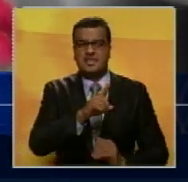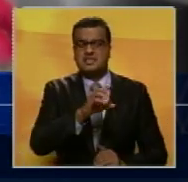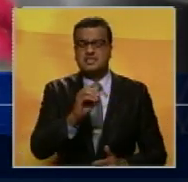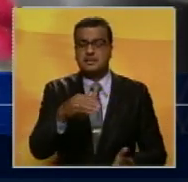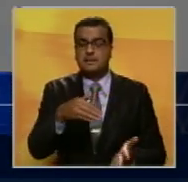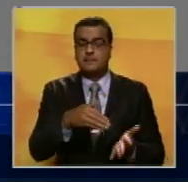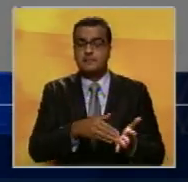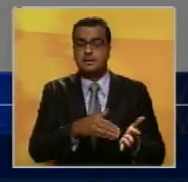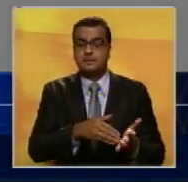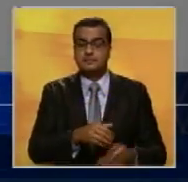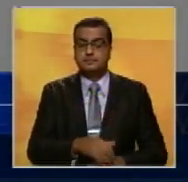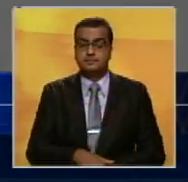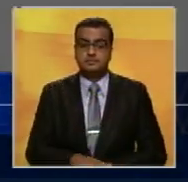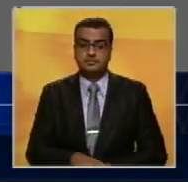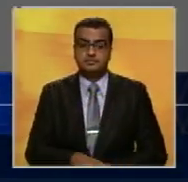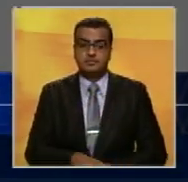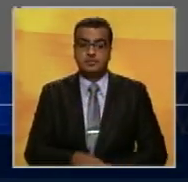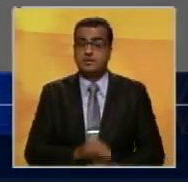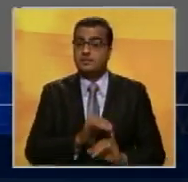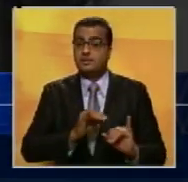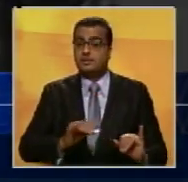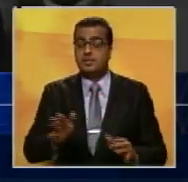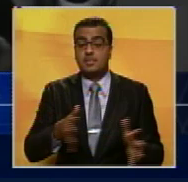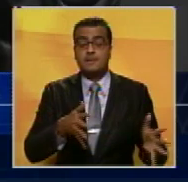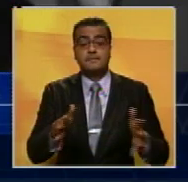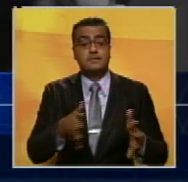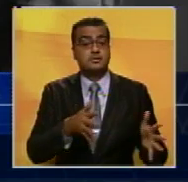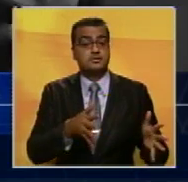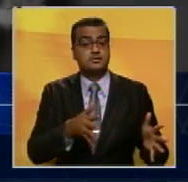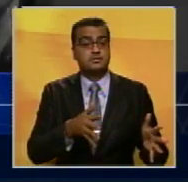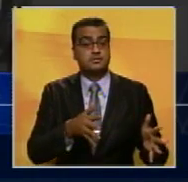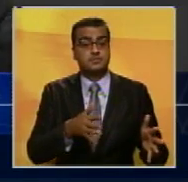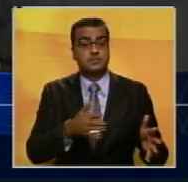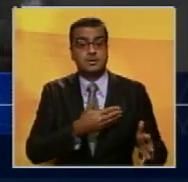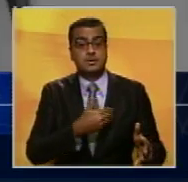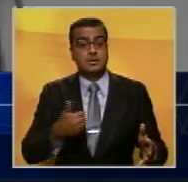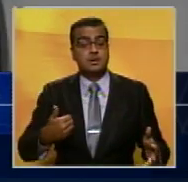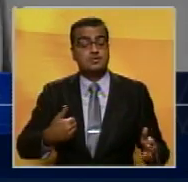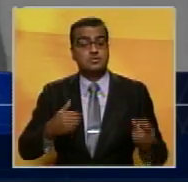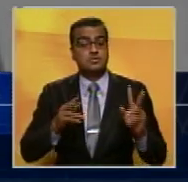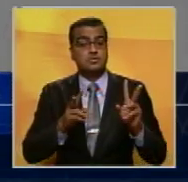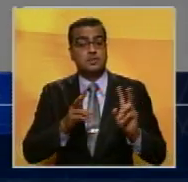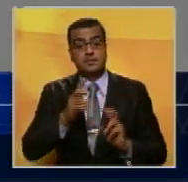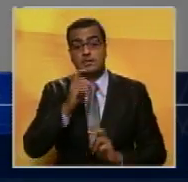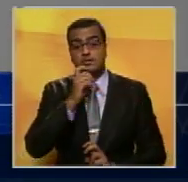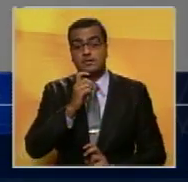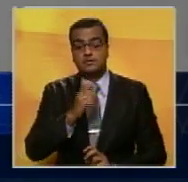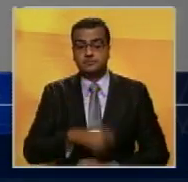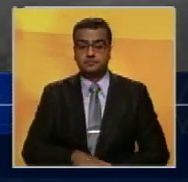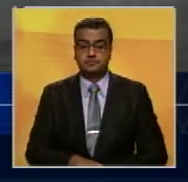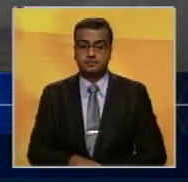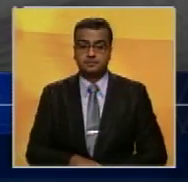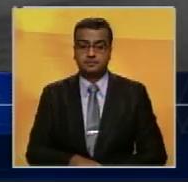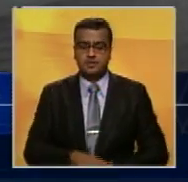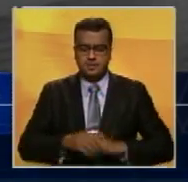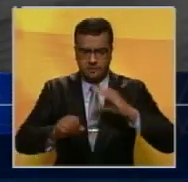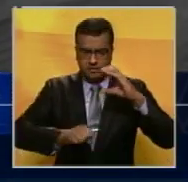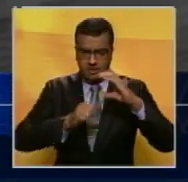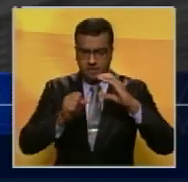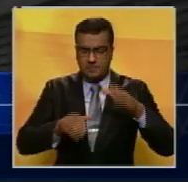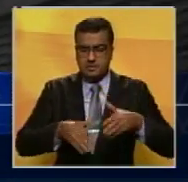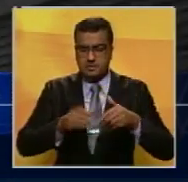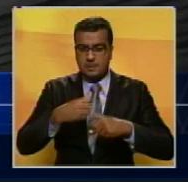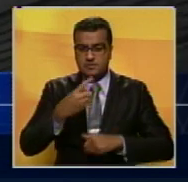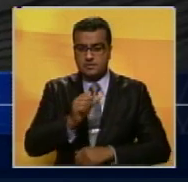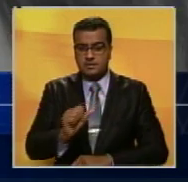100.000 reproducciones. Para finales de marzo, el cantante de género urbano prevé lanzar un tema feat con los Cadillacs. El video comenzará a rodarse